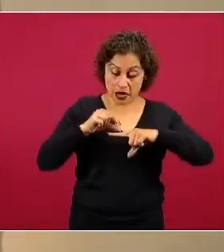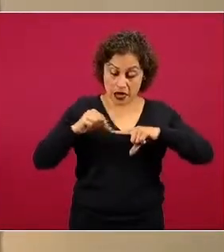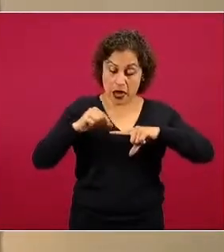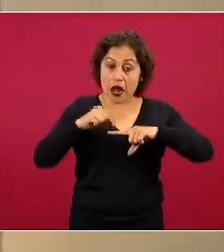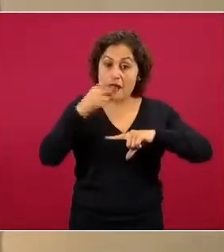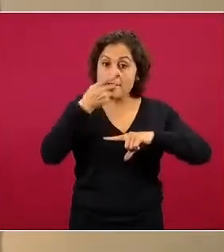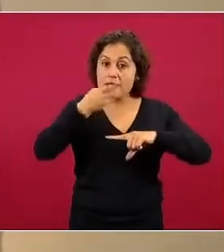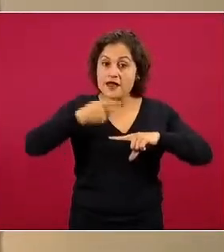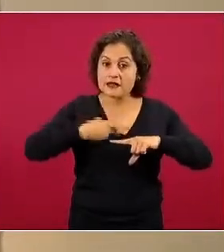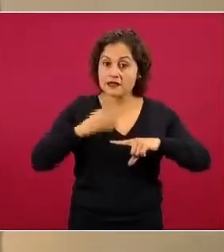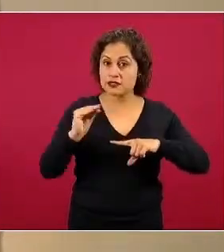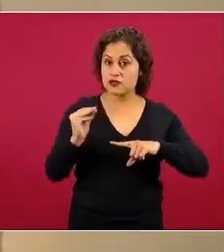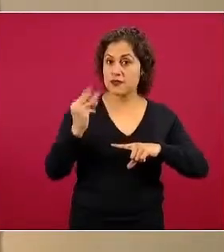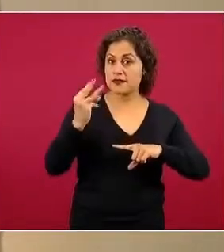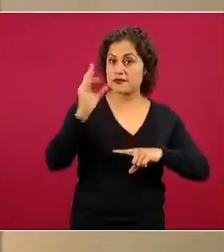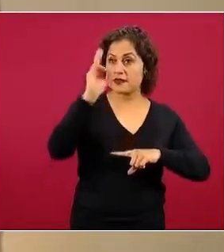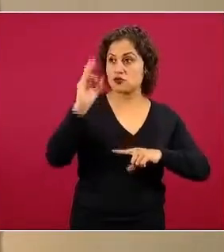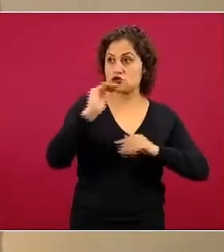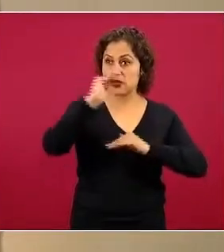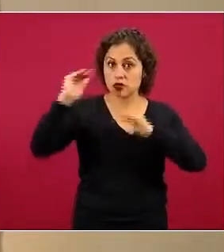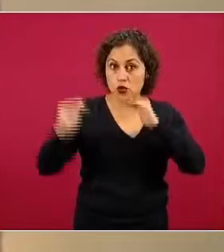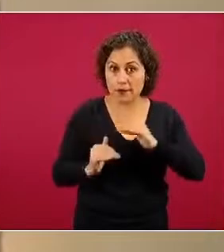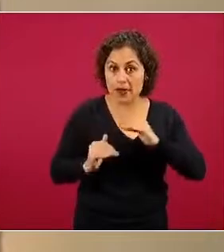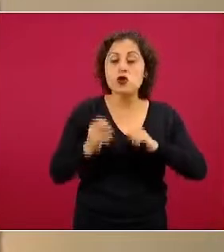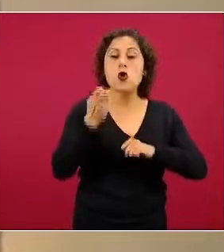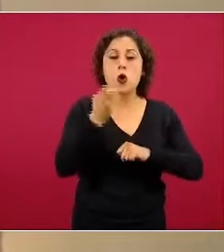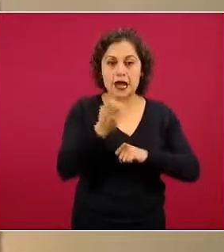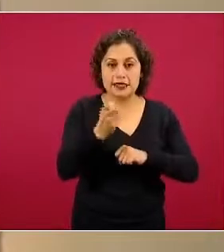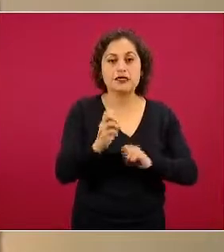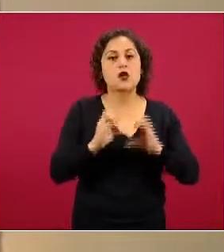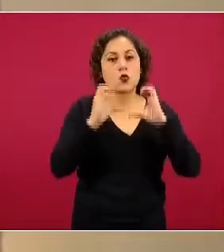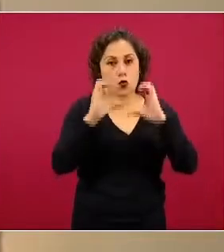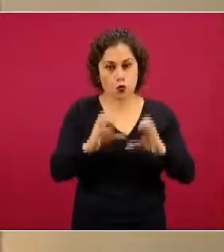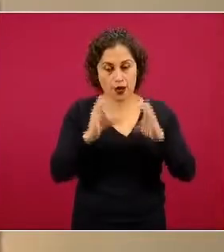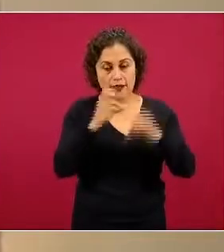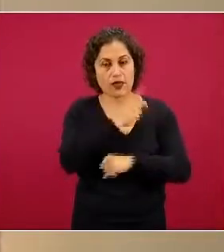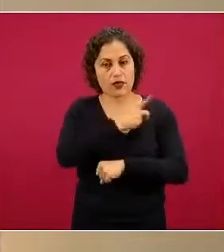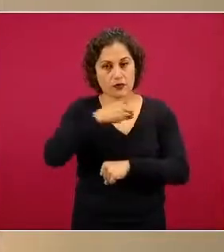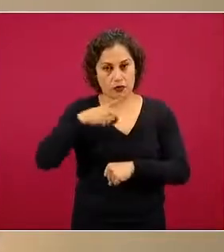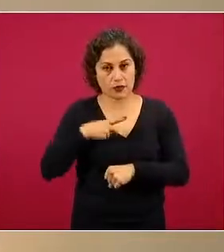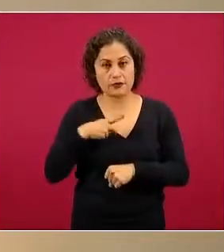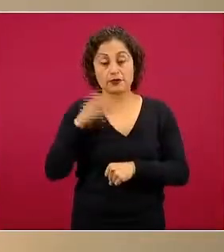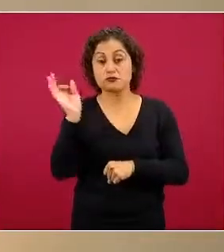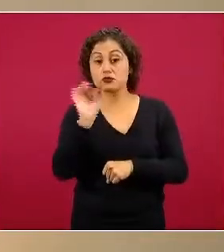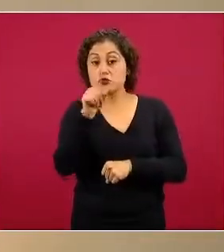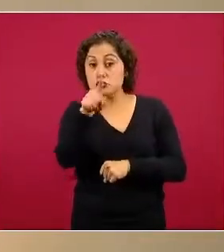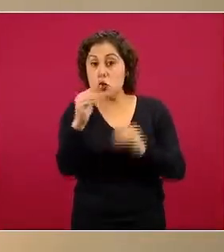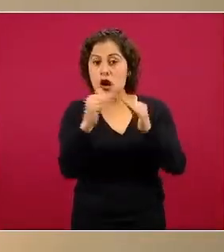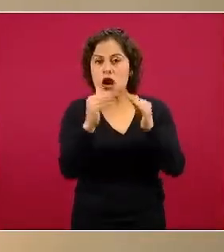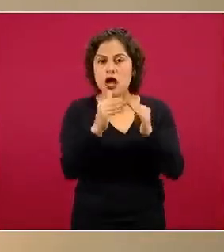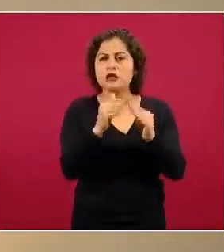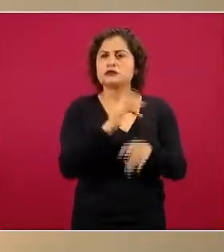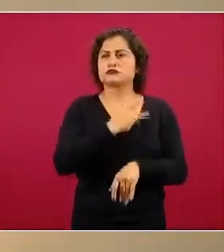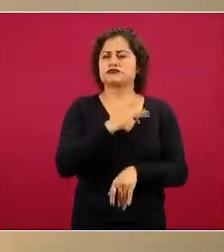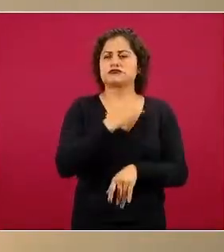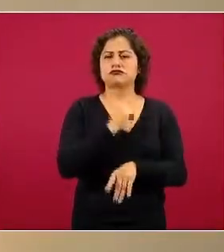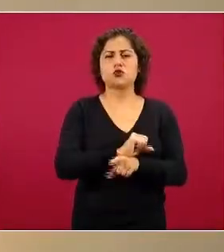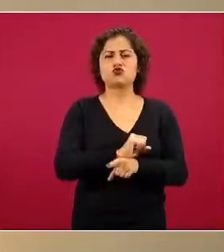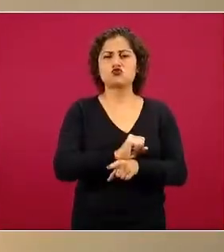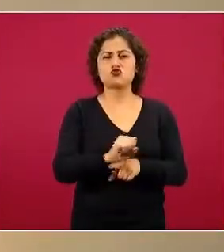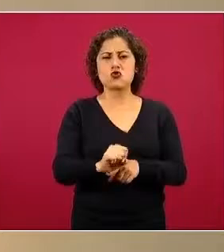por debajo del 93%, también es un signo de alarma. Si usted en casa tenía un cuadro leve de